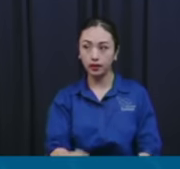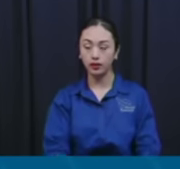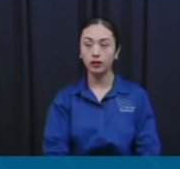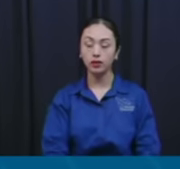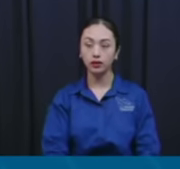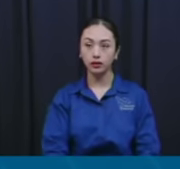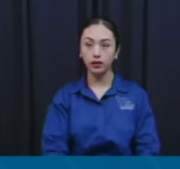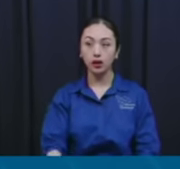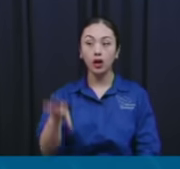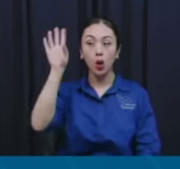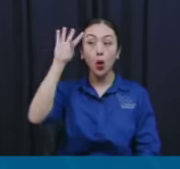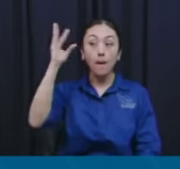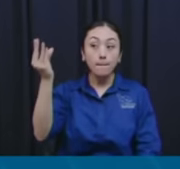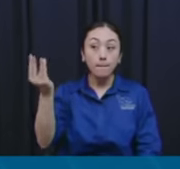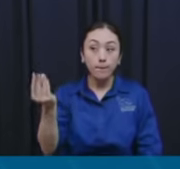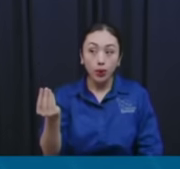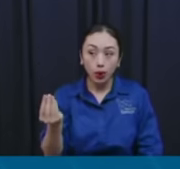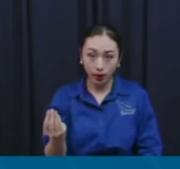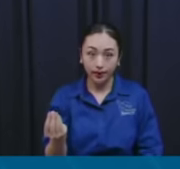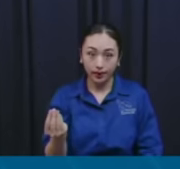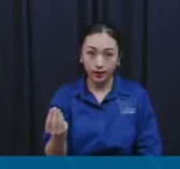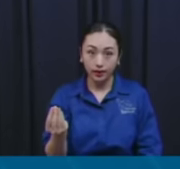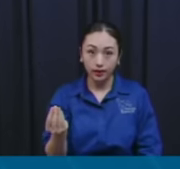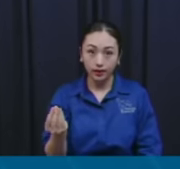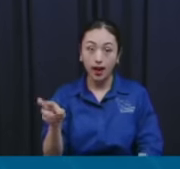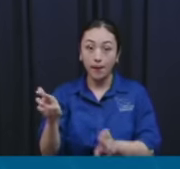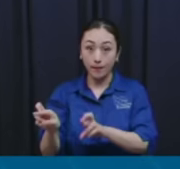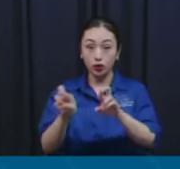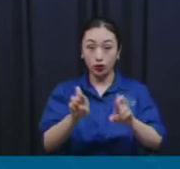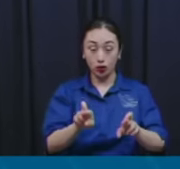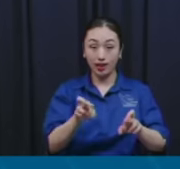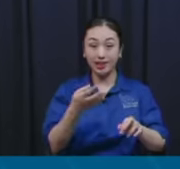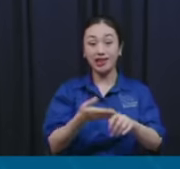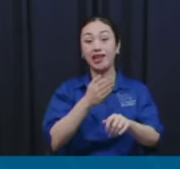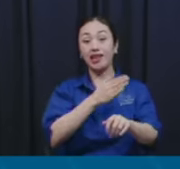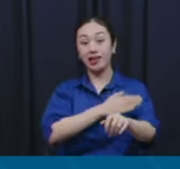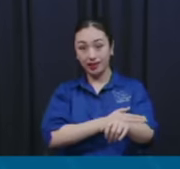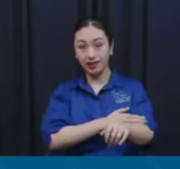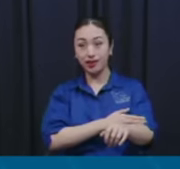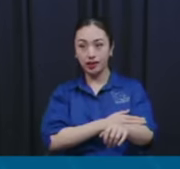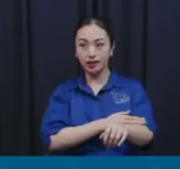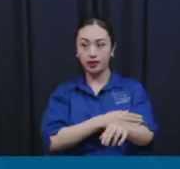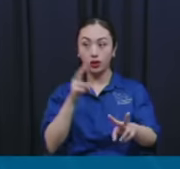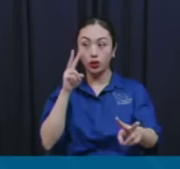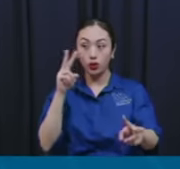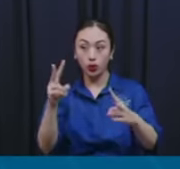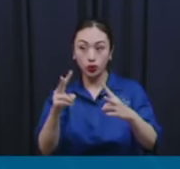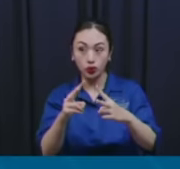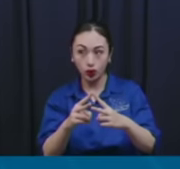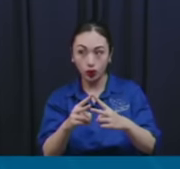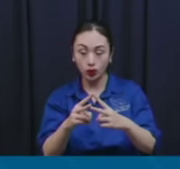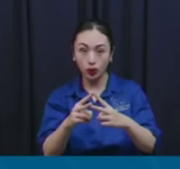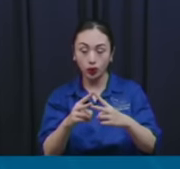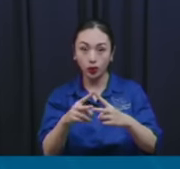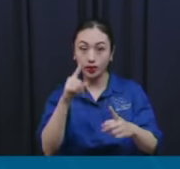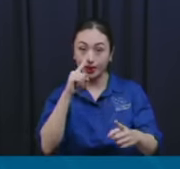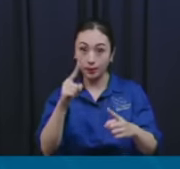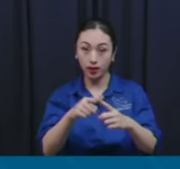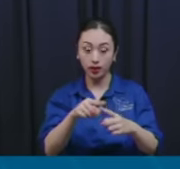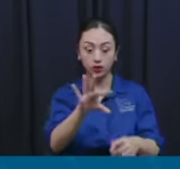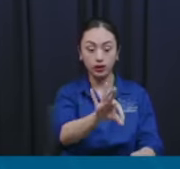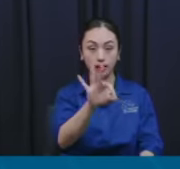829 porque a los que De antemano conoció también los predestinó